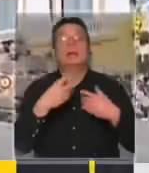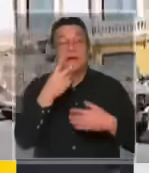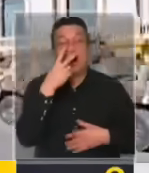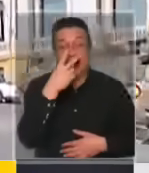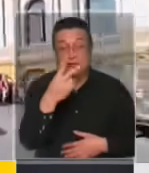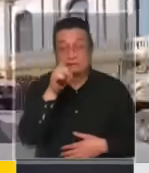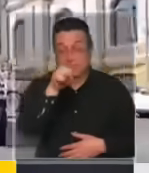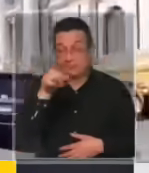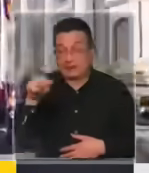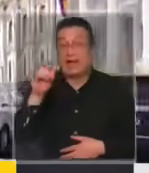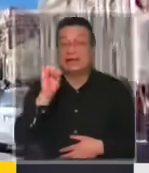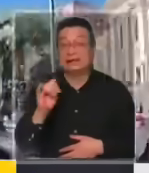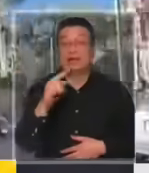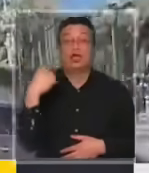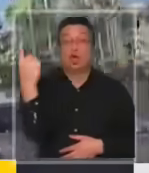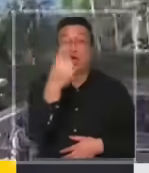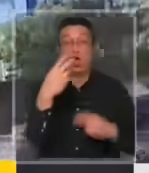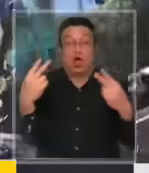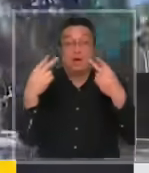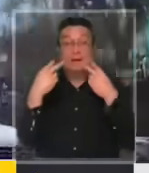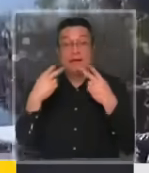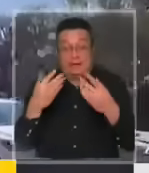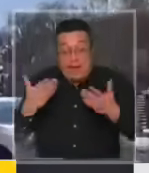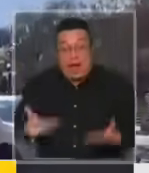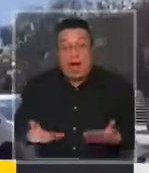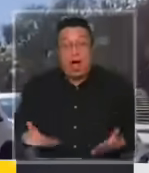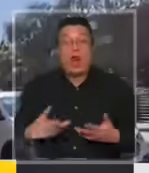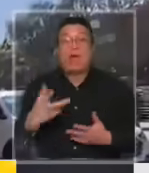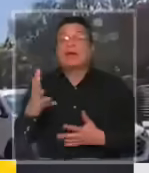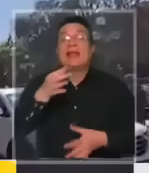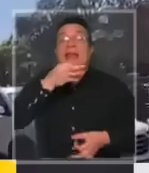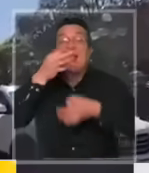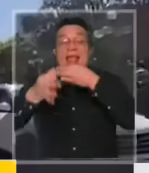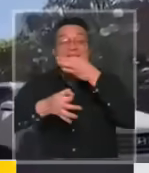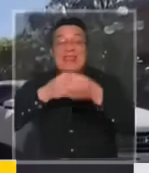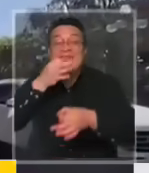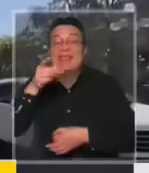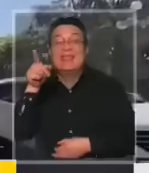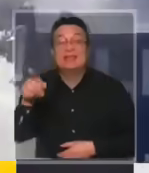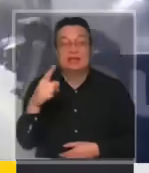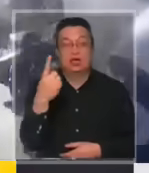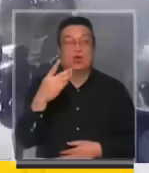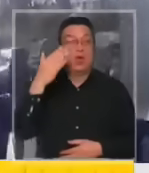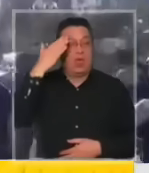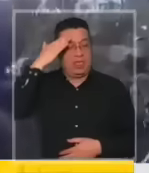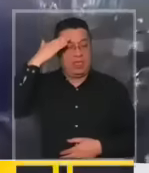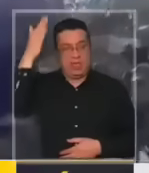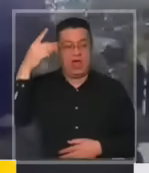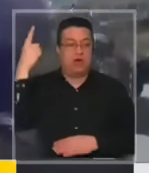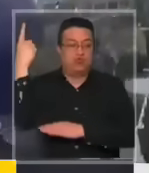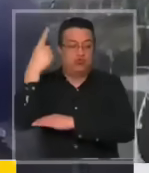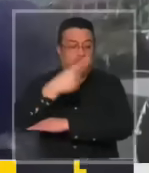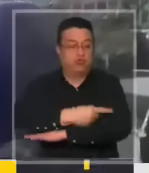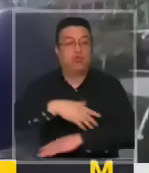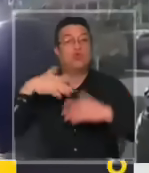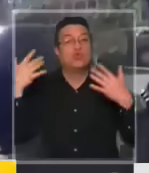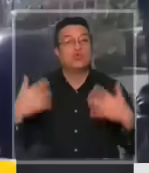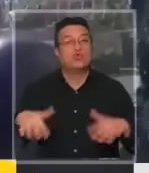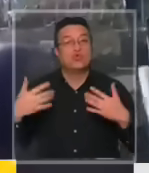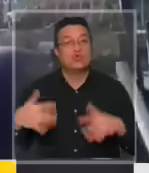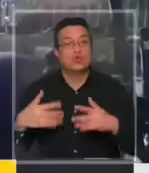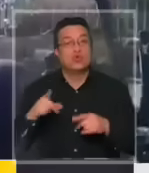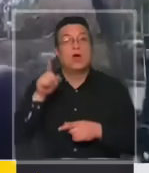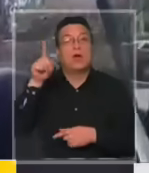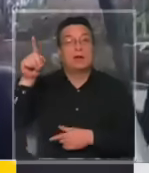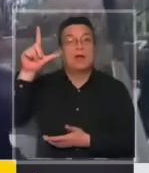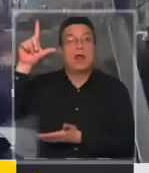a todos quienes nos observan a esta hora a escuchar parte de las declaraciones de una jornada, como ya hemos dicho, muy tensa allí en La Paz,